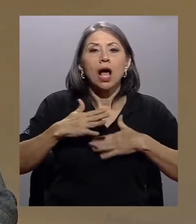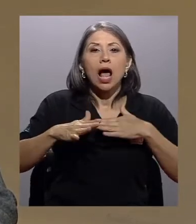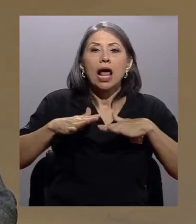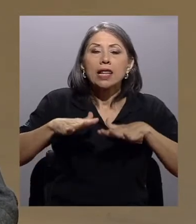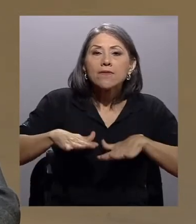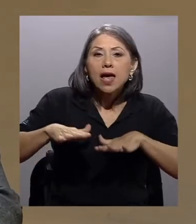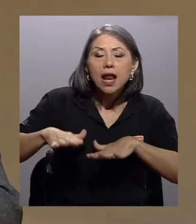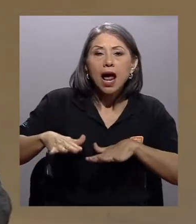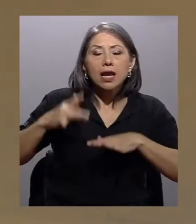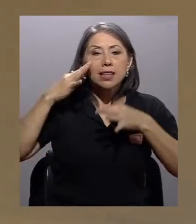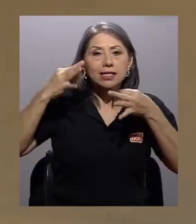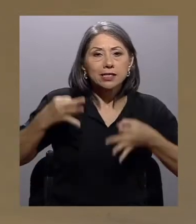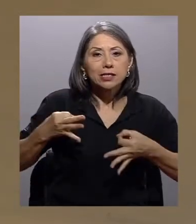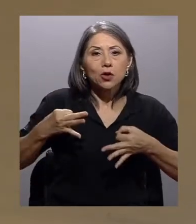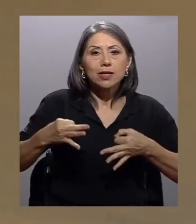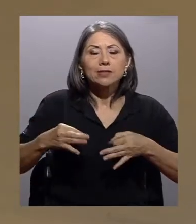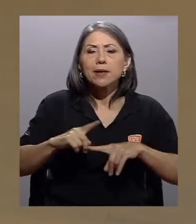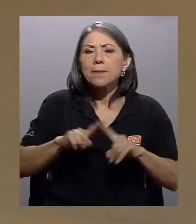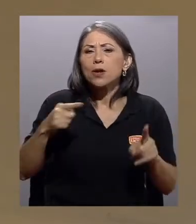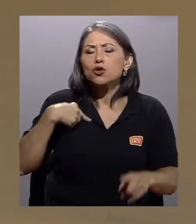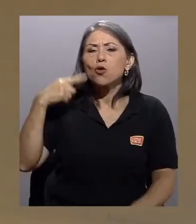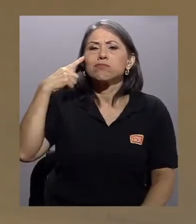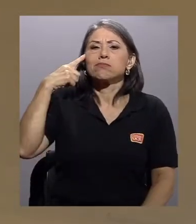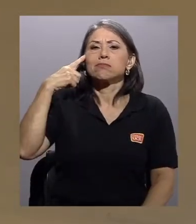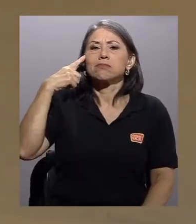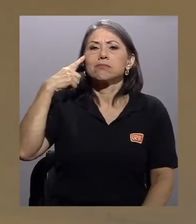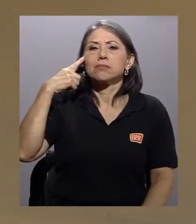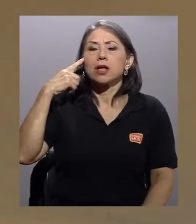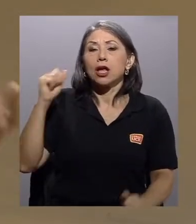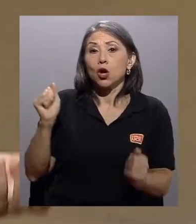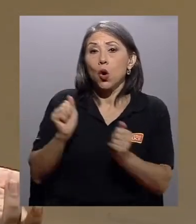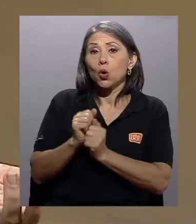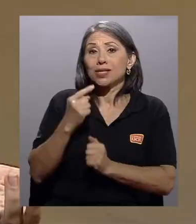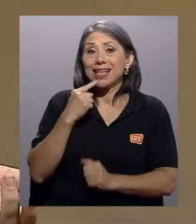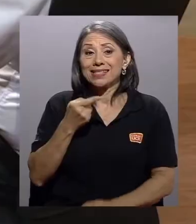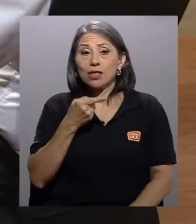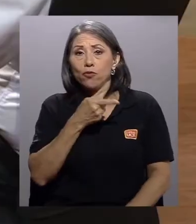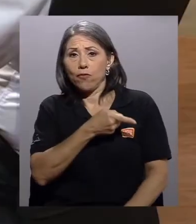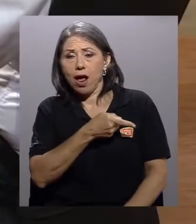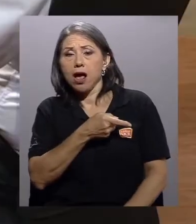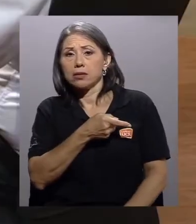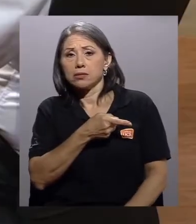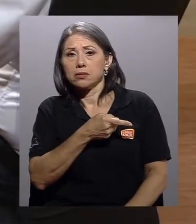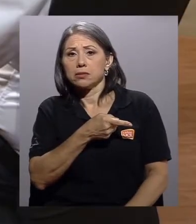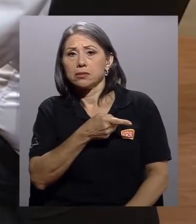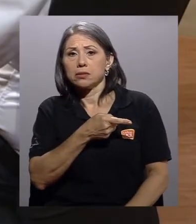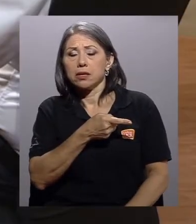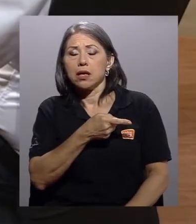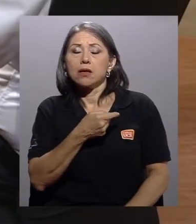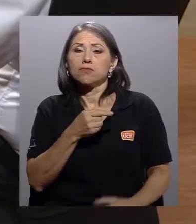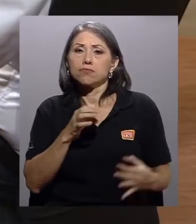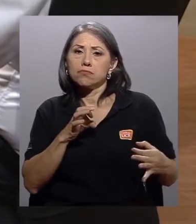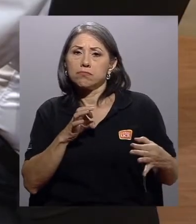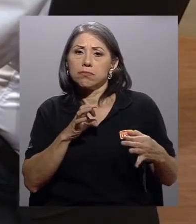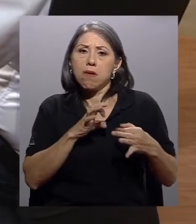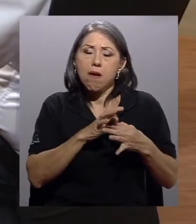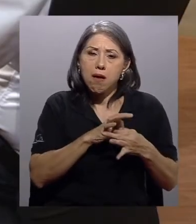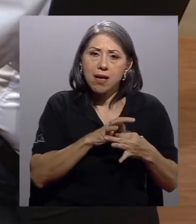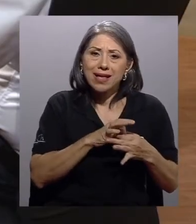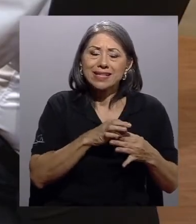las decisiones, pero creo que uniendo con lo que estaba diciendo Franz anteriormente,